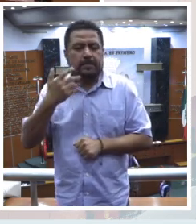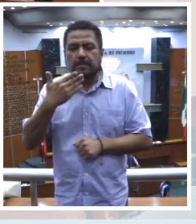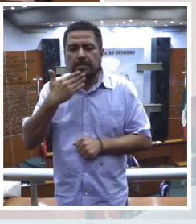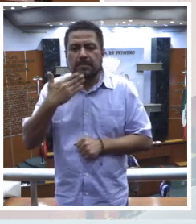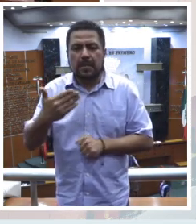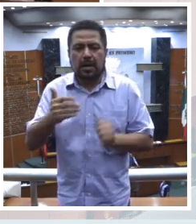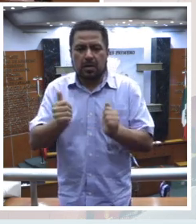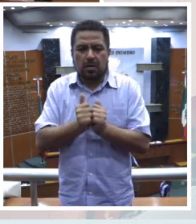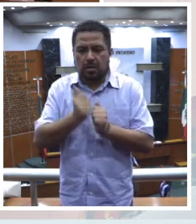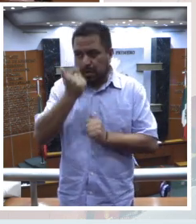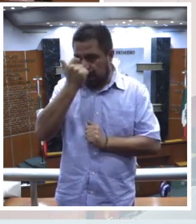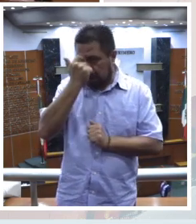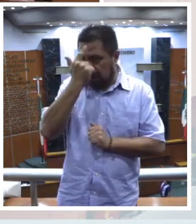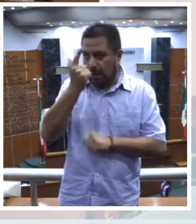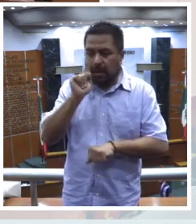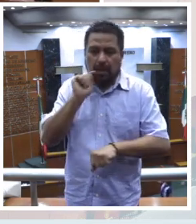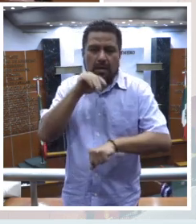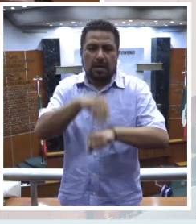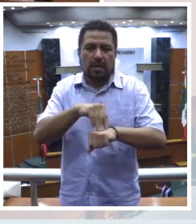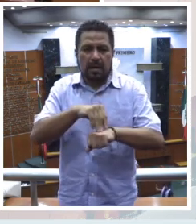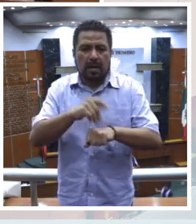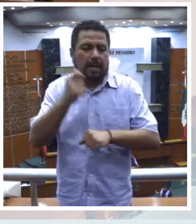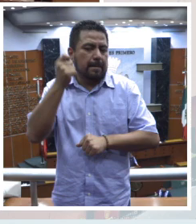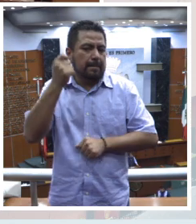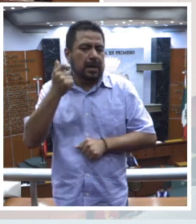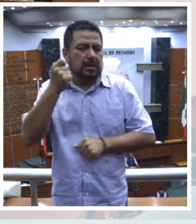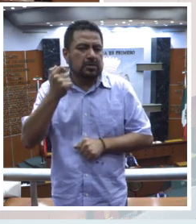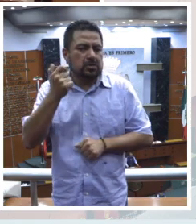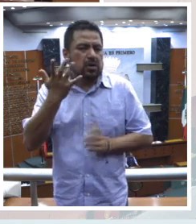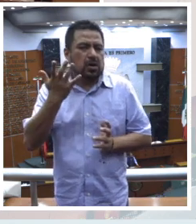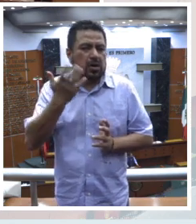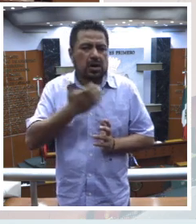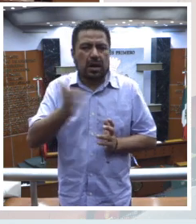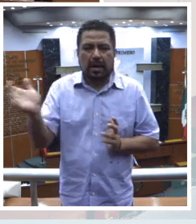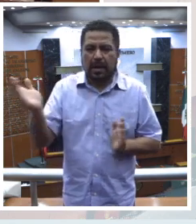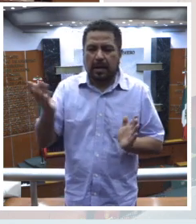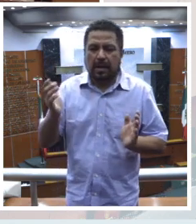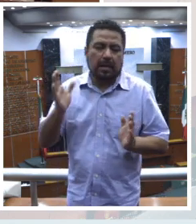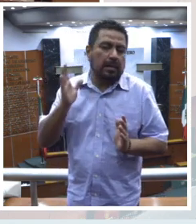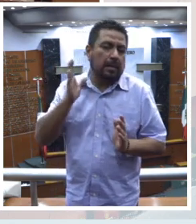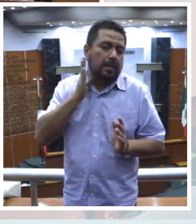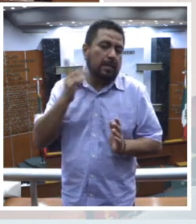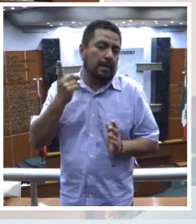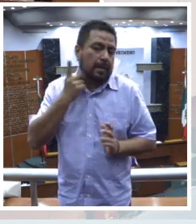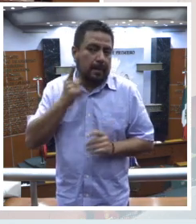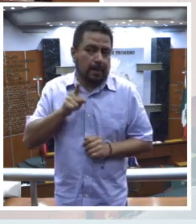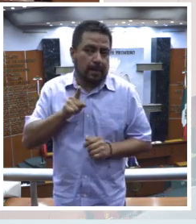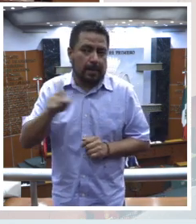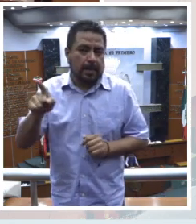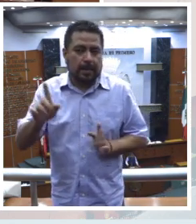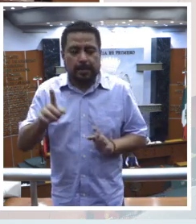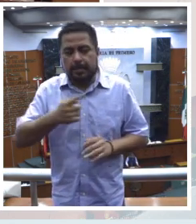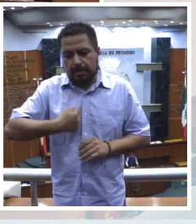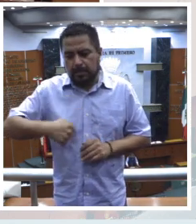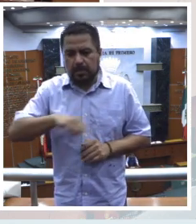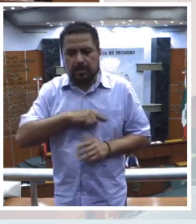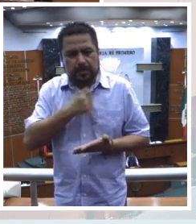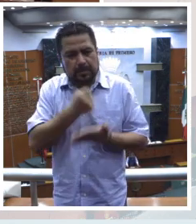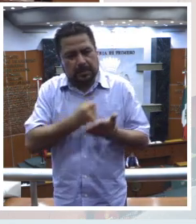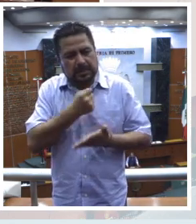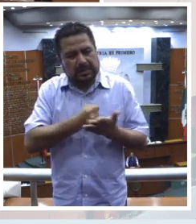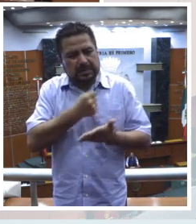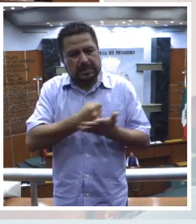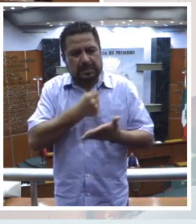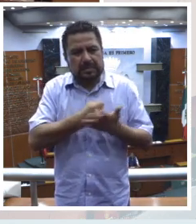a través de la creación de un fondo de pensión rural. Desde la Cámara de Diputados hemos insistido en